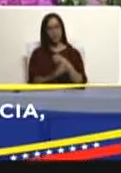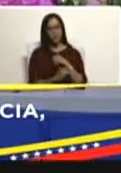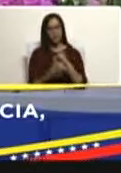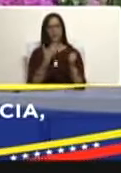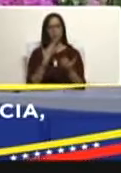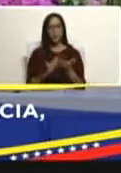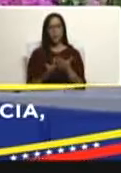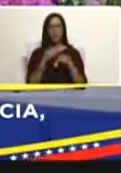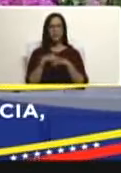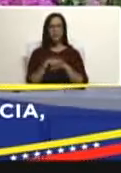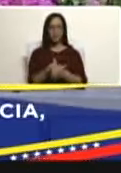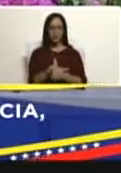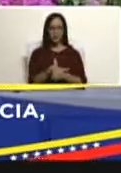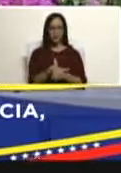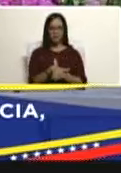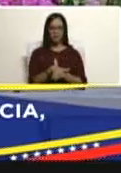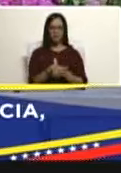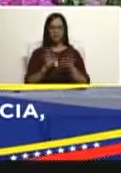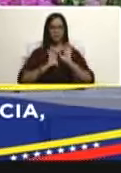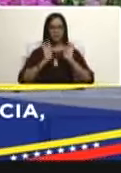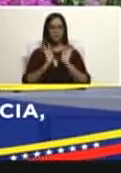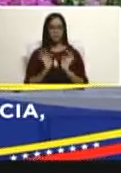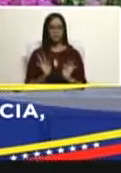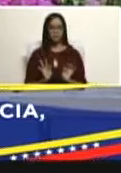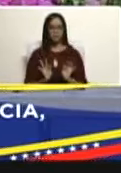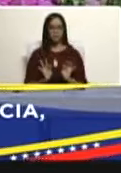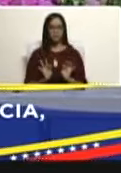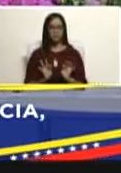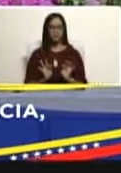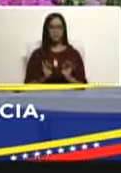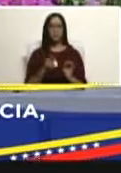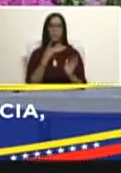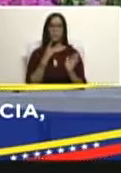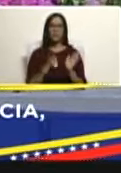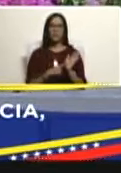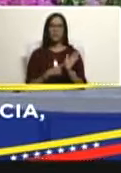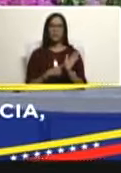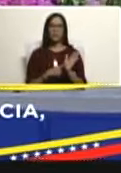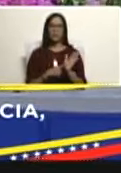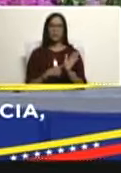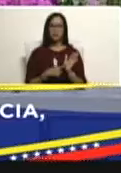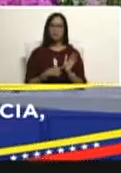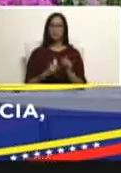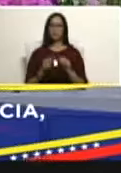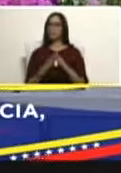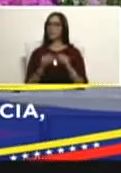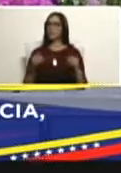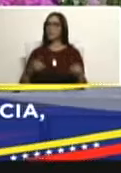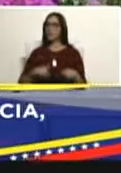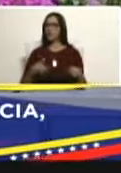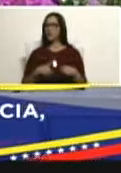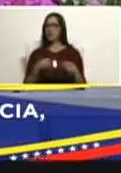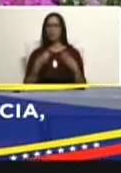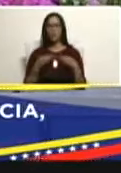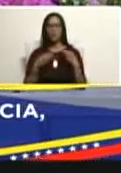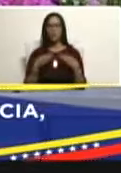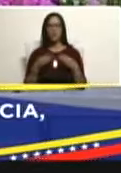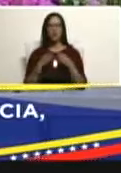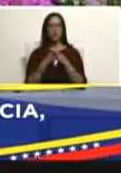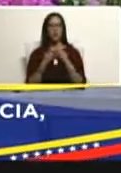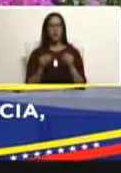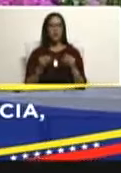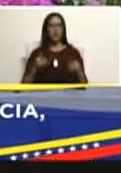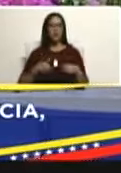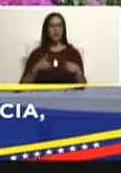permite integrar de manera completa todo el esfuerzo público, todo el esfuerzo